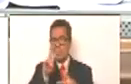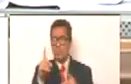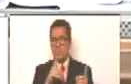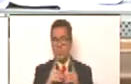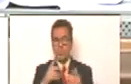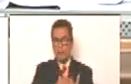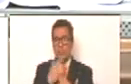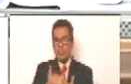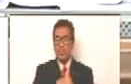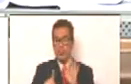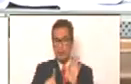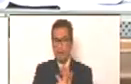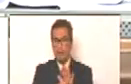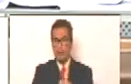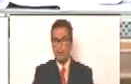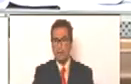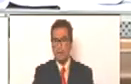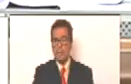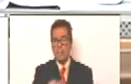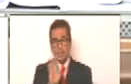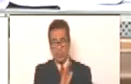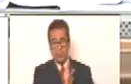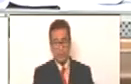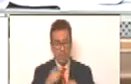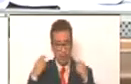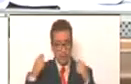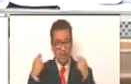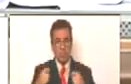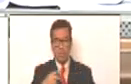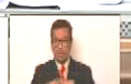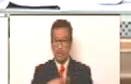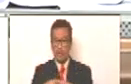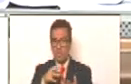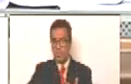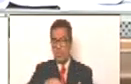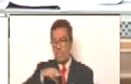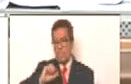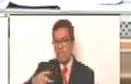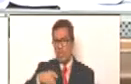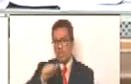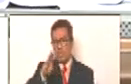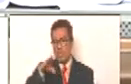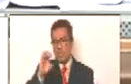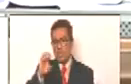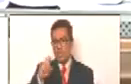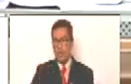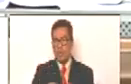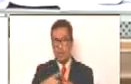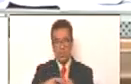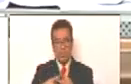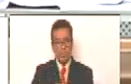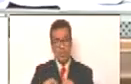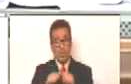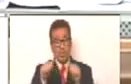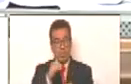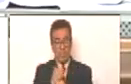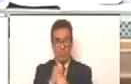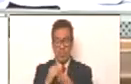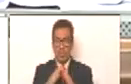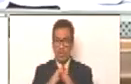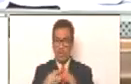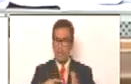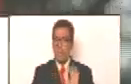ley para la protección y promoción de la producción del ágave cocuy, del cocuy y sus derivados artesanales, se sirva a manifestarlo